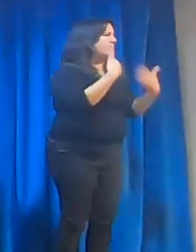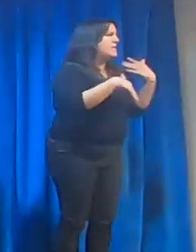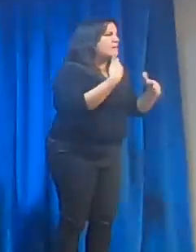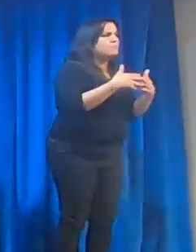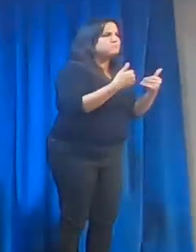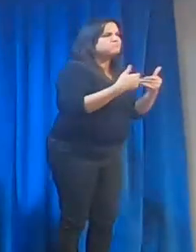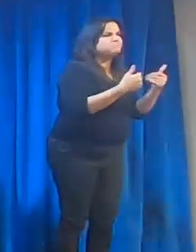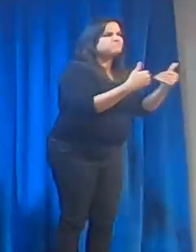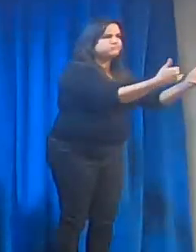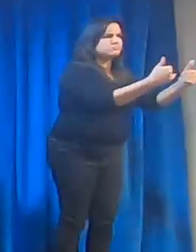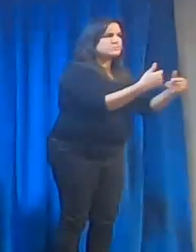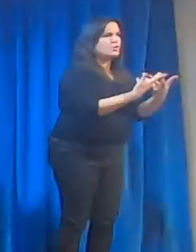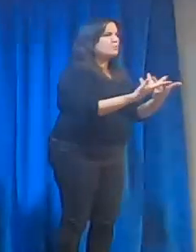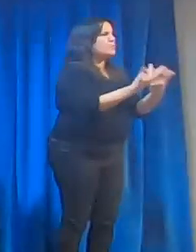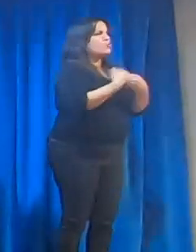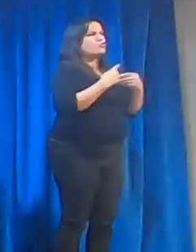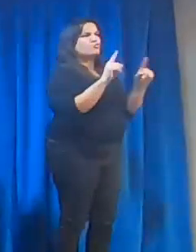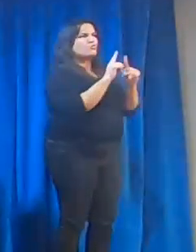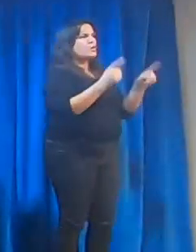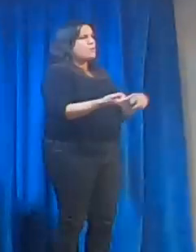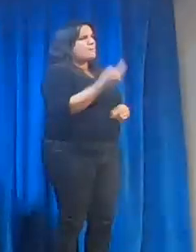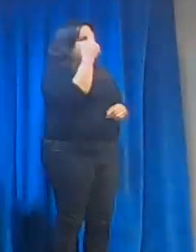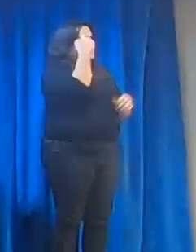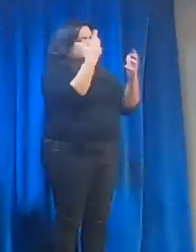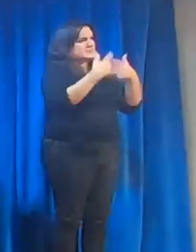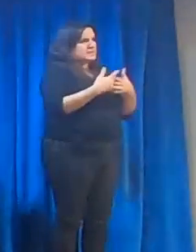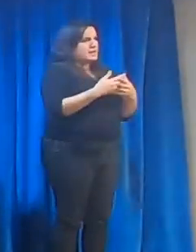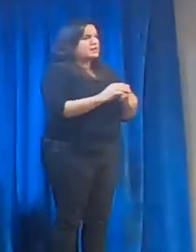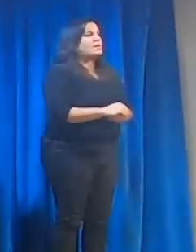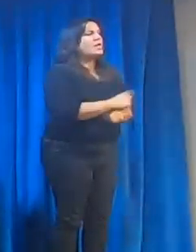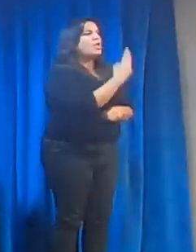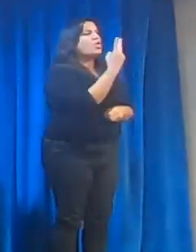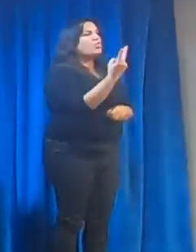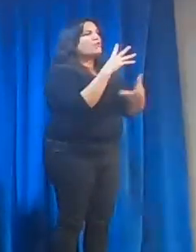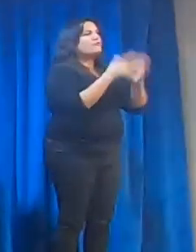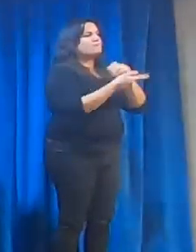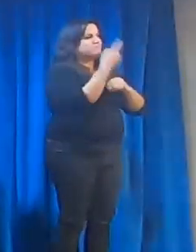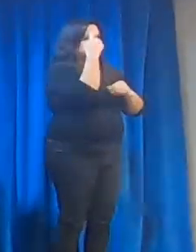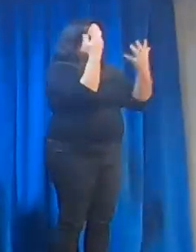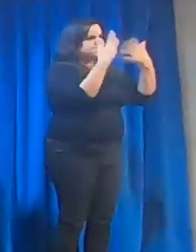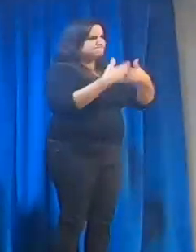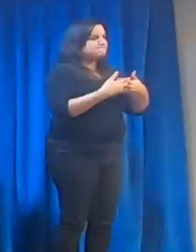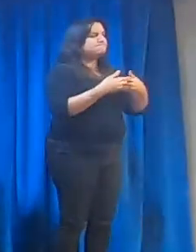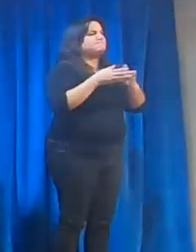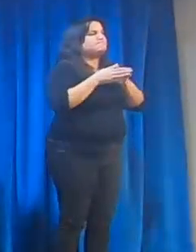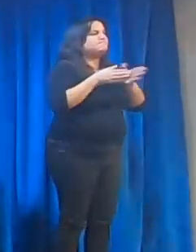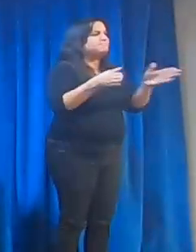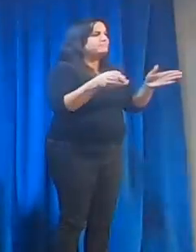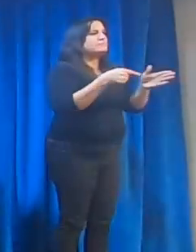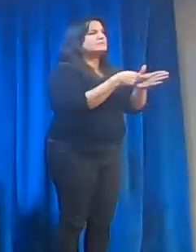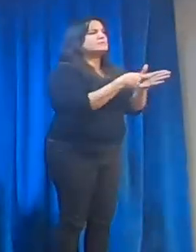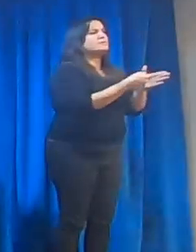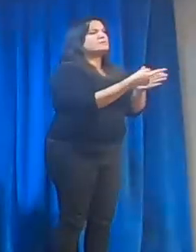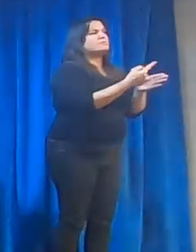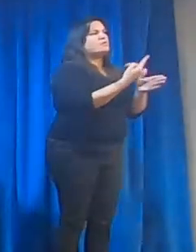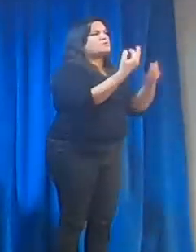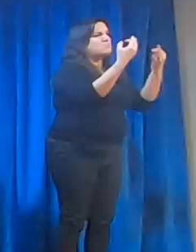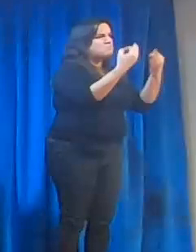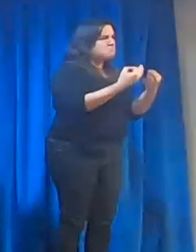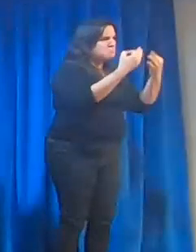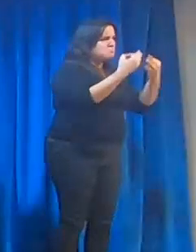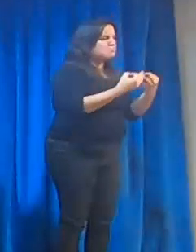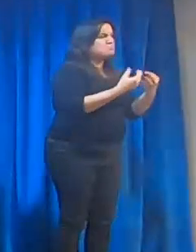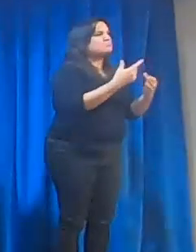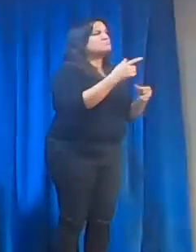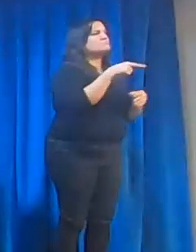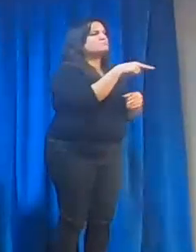ayuda a pensar, ¿no? Claro que hay dos lógicas. Una lógica es la lógica de la eficiencia, que va